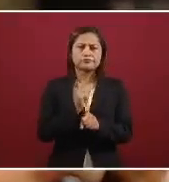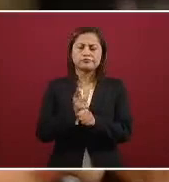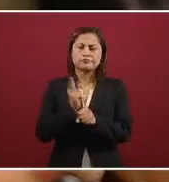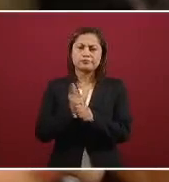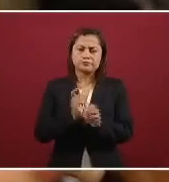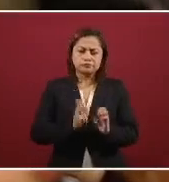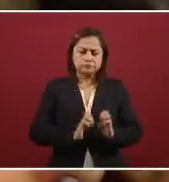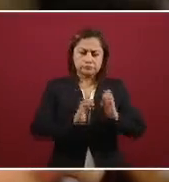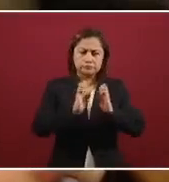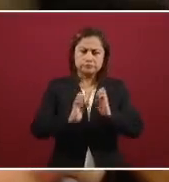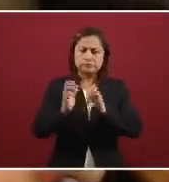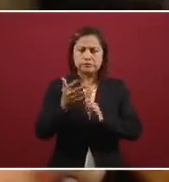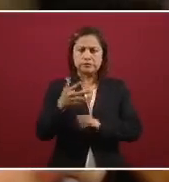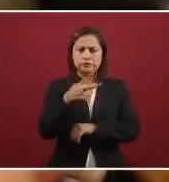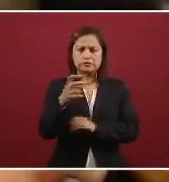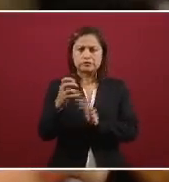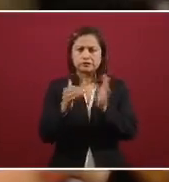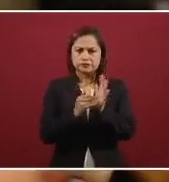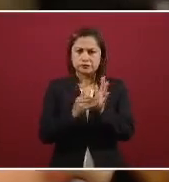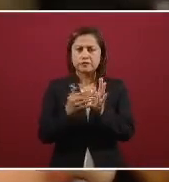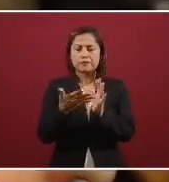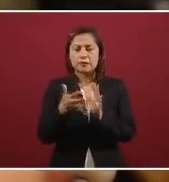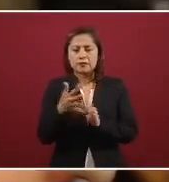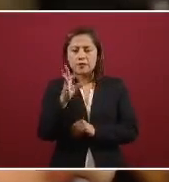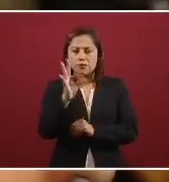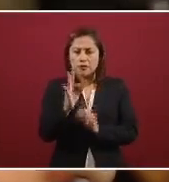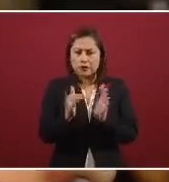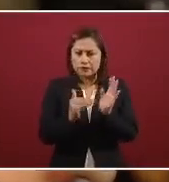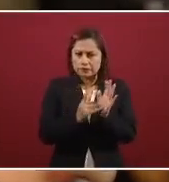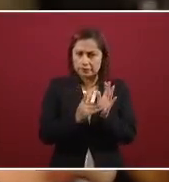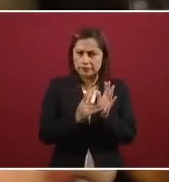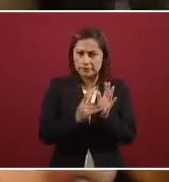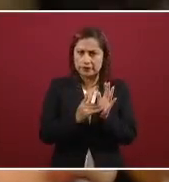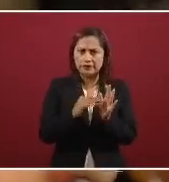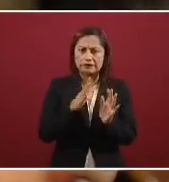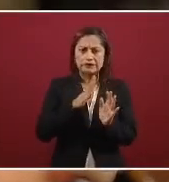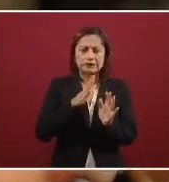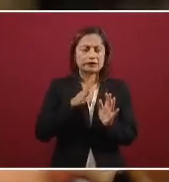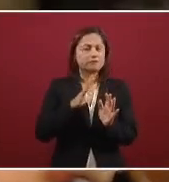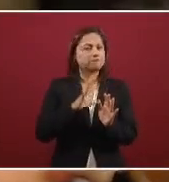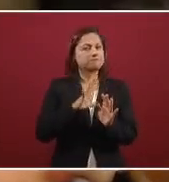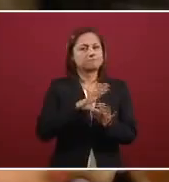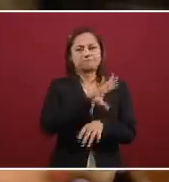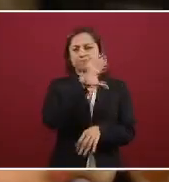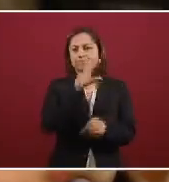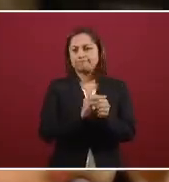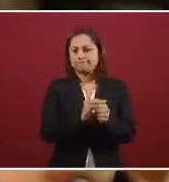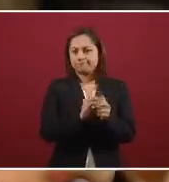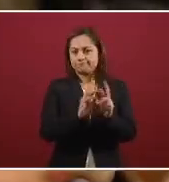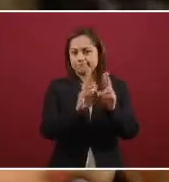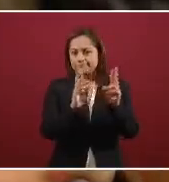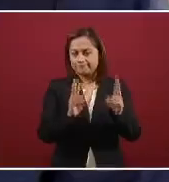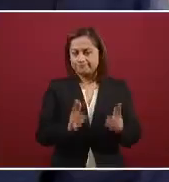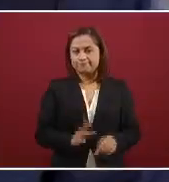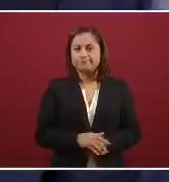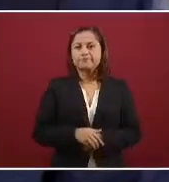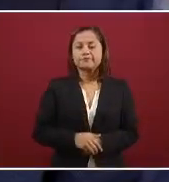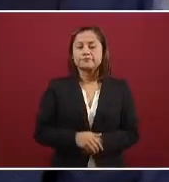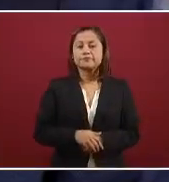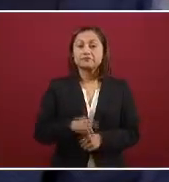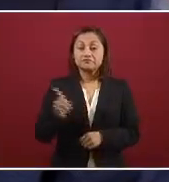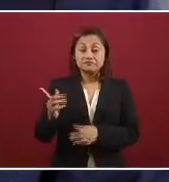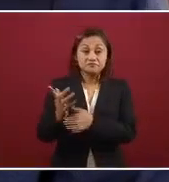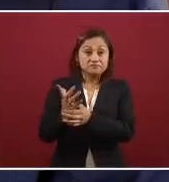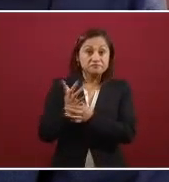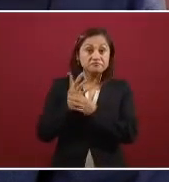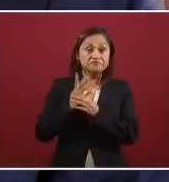dañados, alrededor de 40,000 de ellos tuvieron daños totales. Señala que la administración anterior no hizo